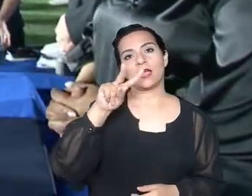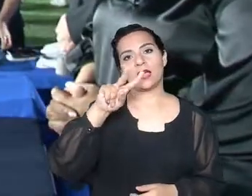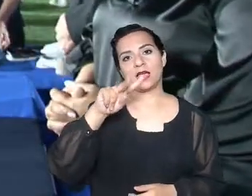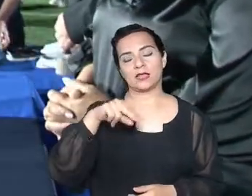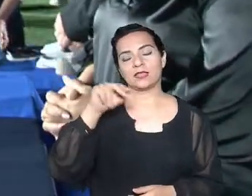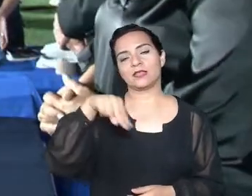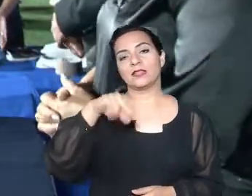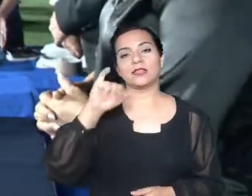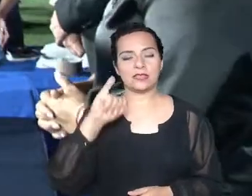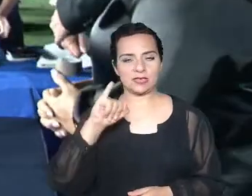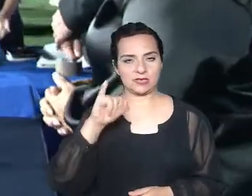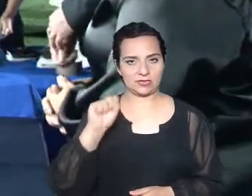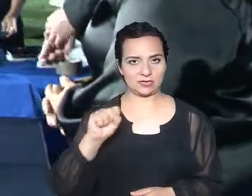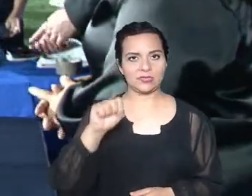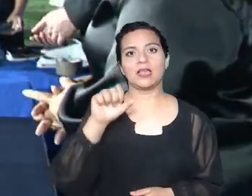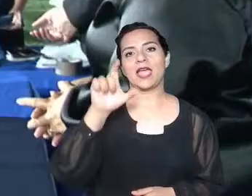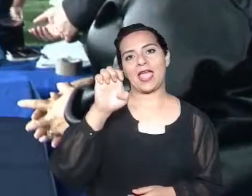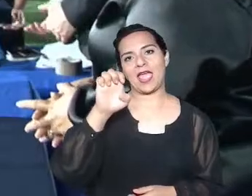Moreno Delgado.